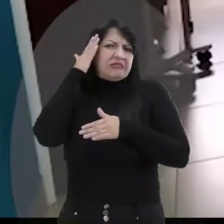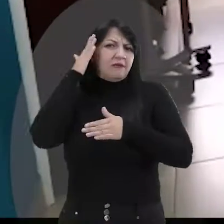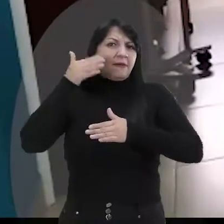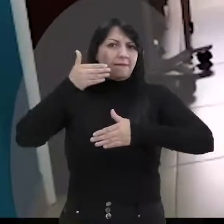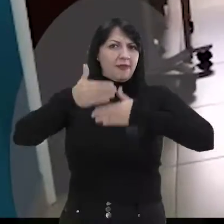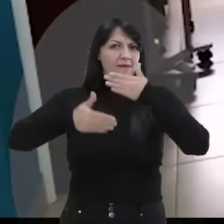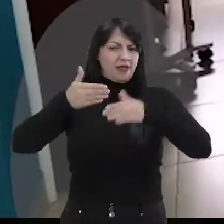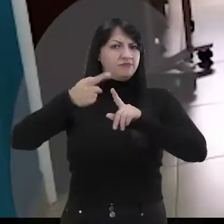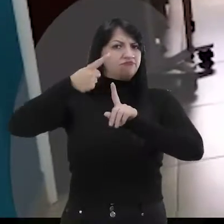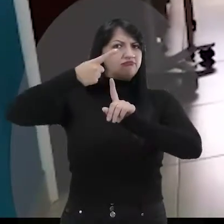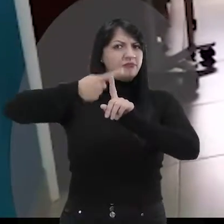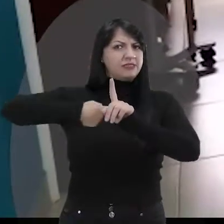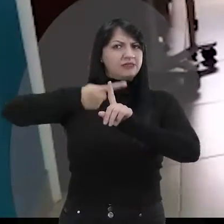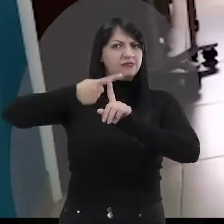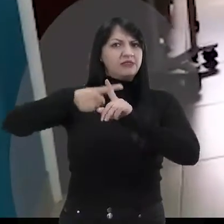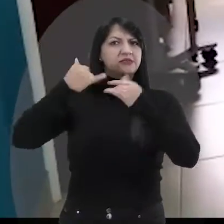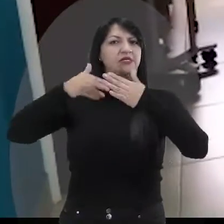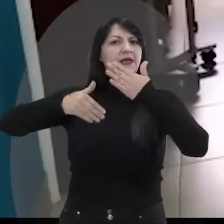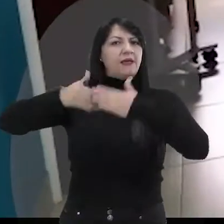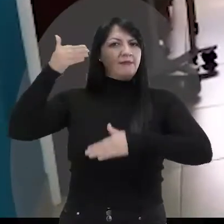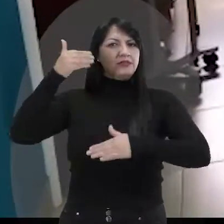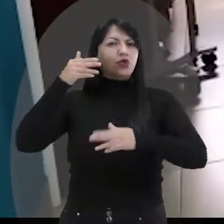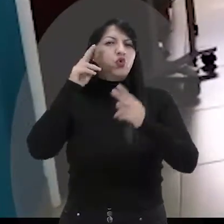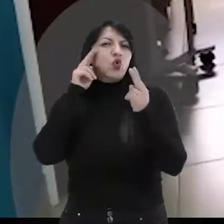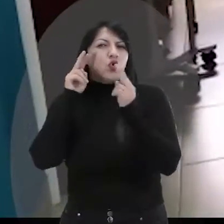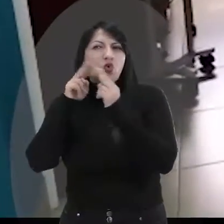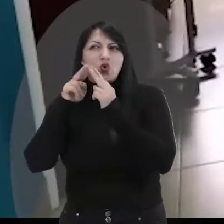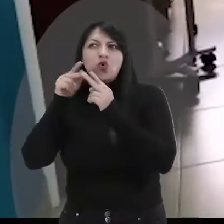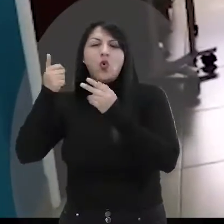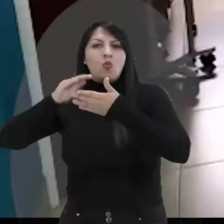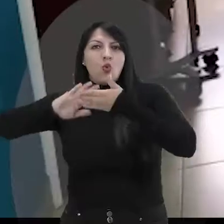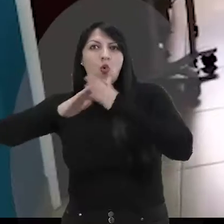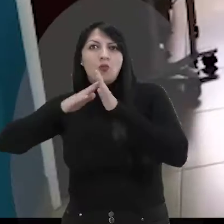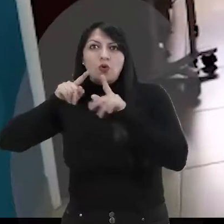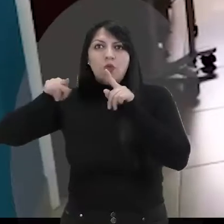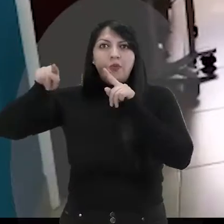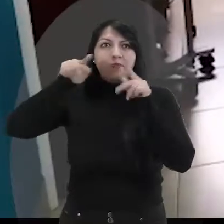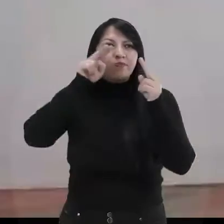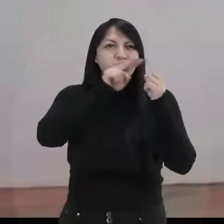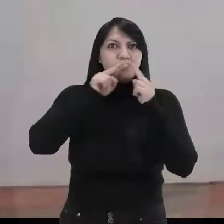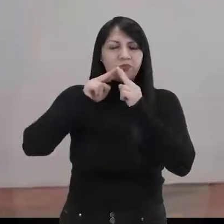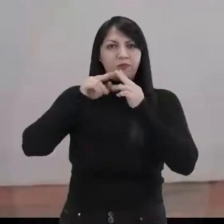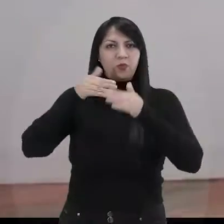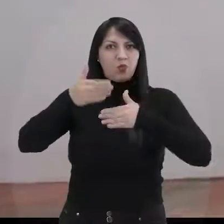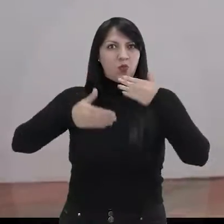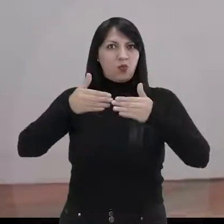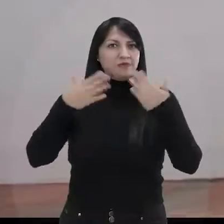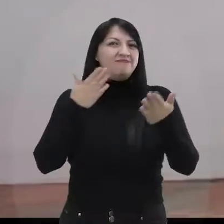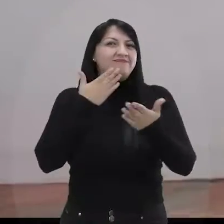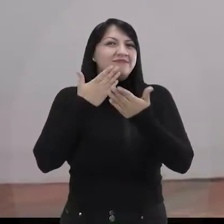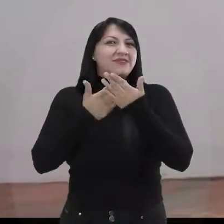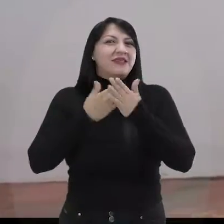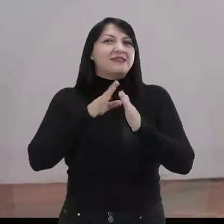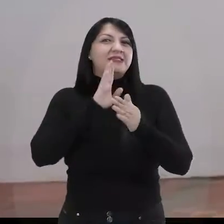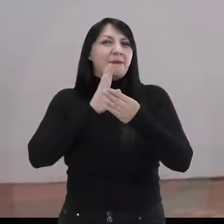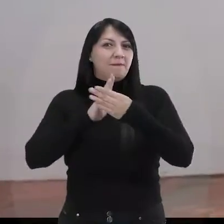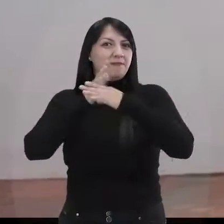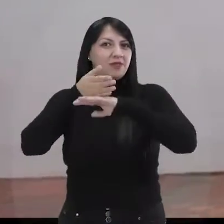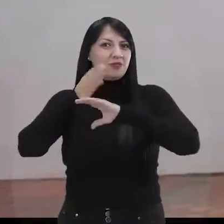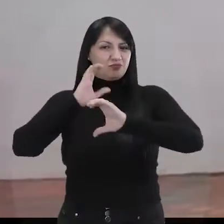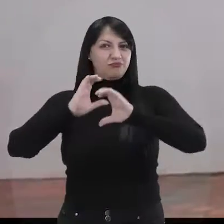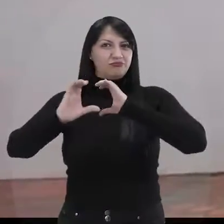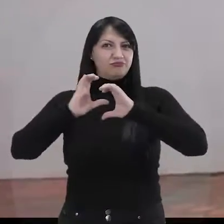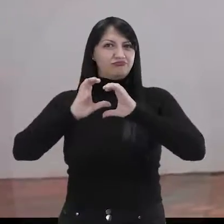pues, como todo, empezando a conocernos por la comunidad, pero posteriormente, gracias pues, a